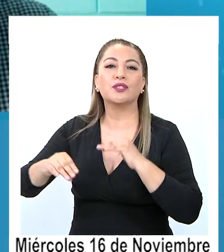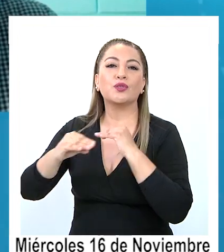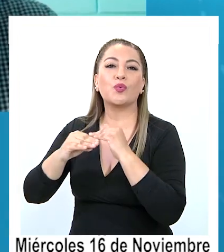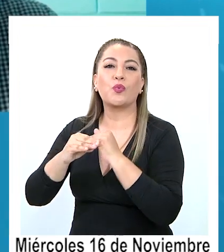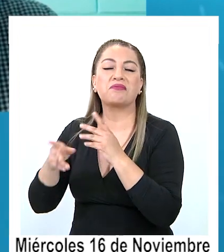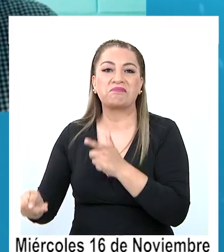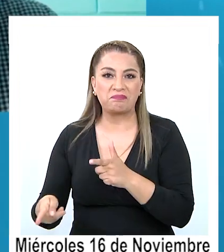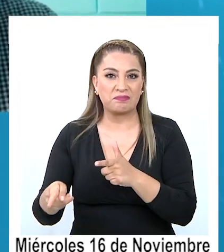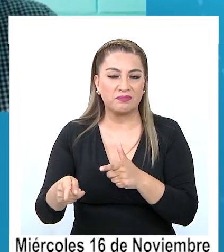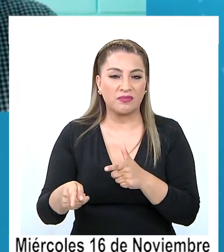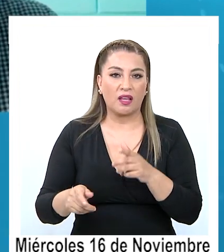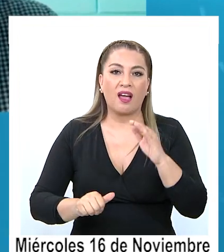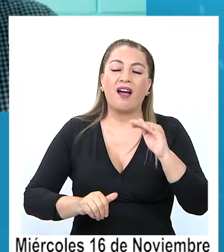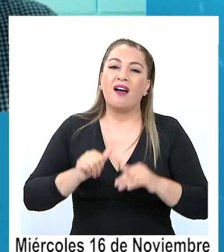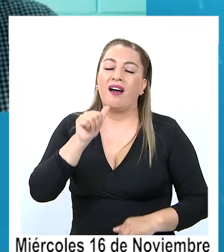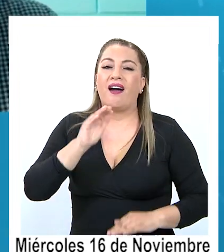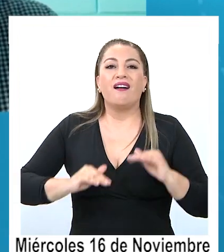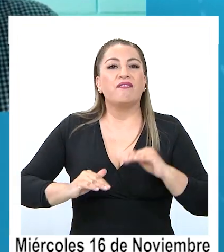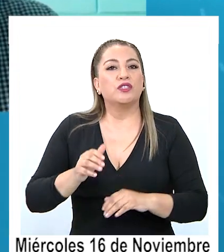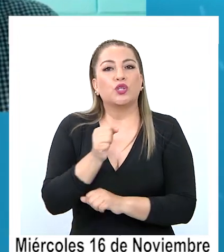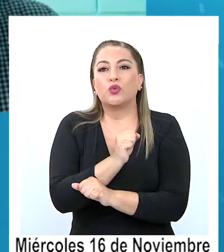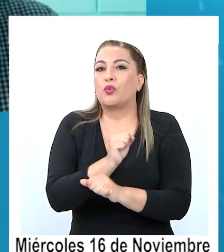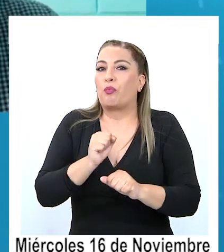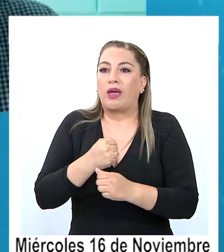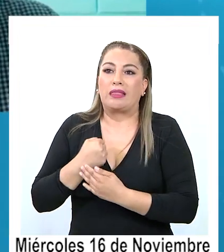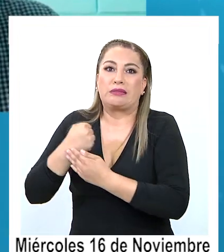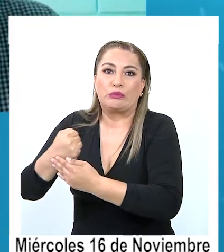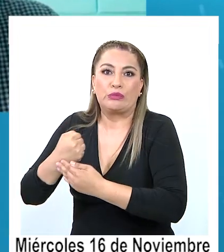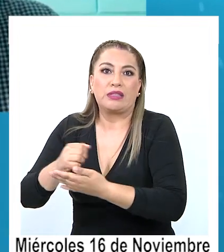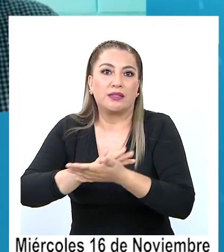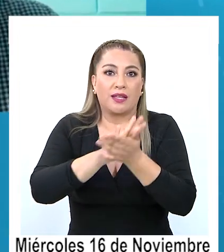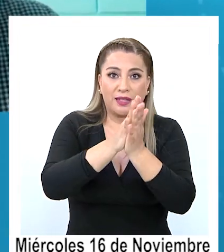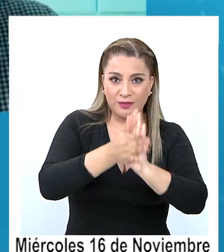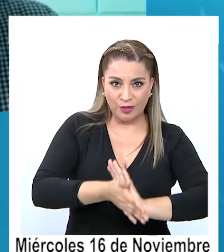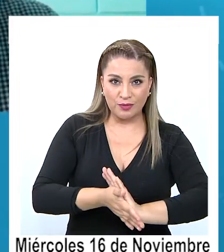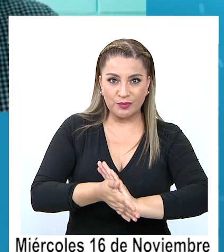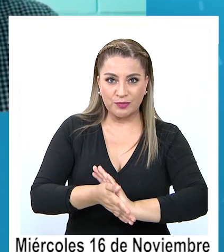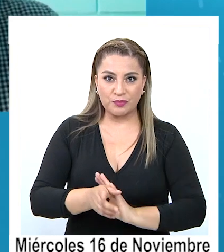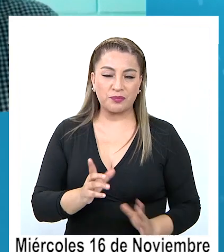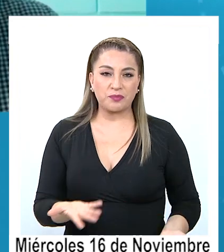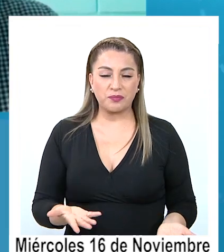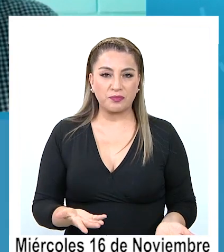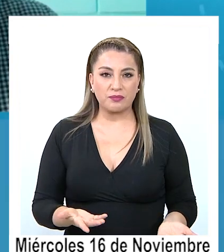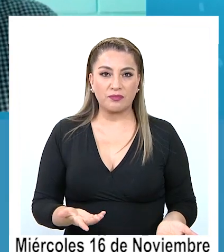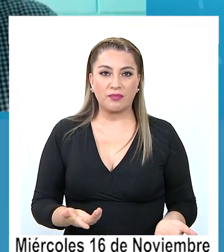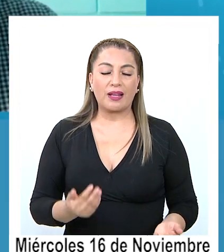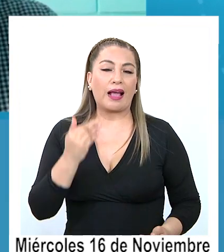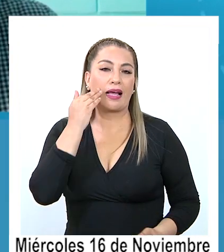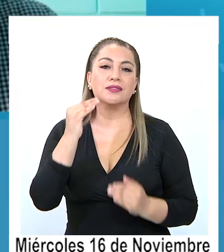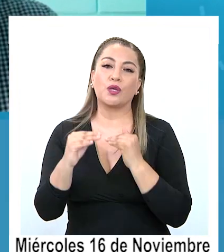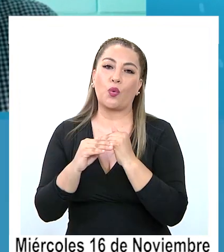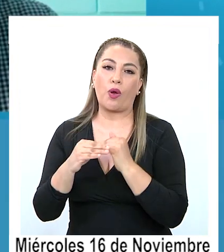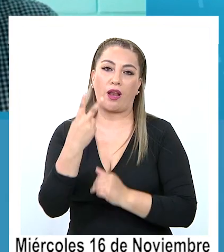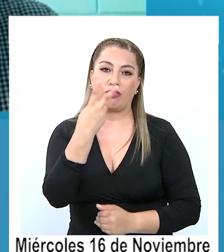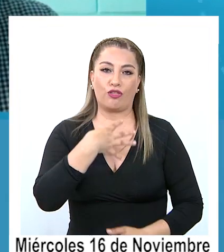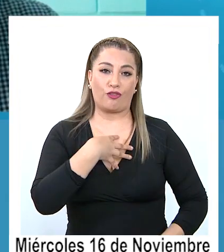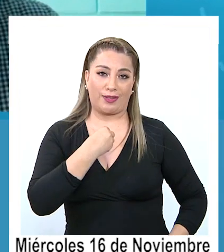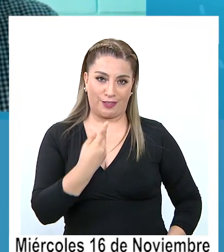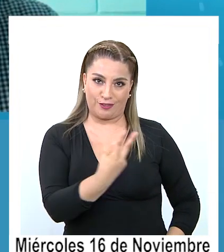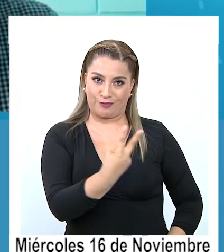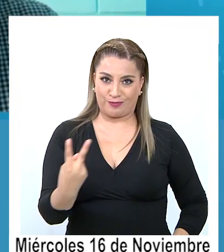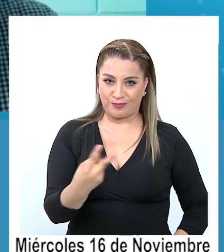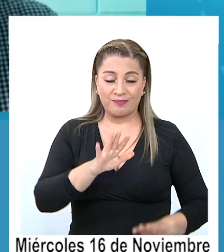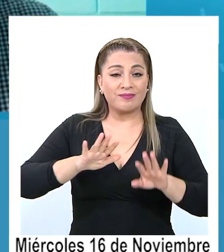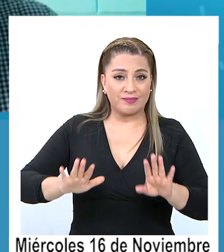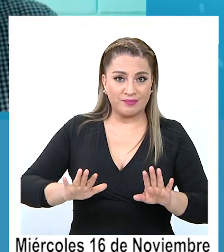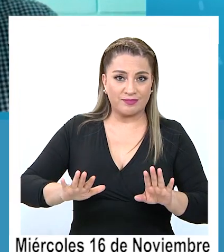porque muchas veces no alcanza tampoco, ¿cierto?, a cubrirse el total de la deuda y por lo menos dejarlo en igualdad de condiciones. Ese es más